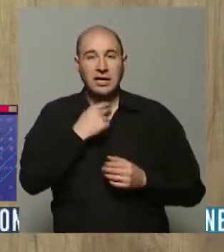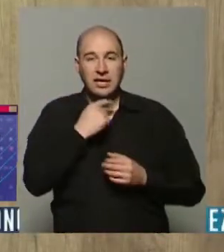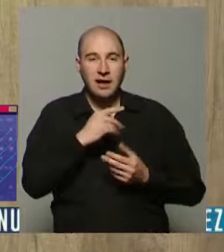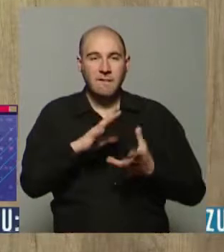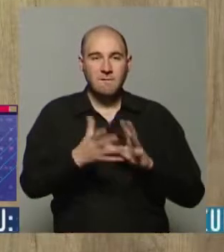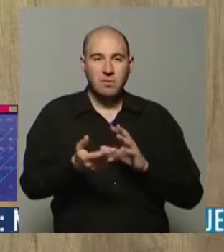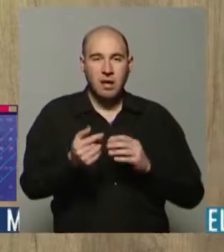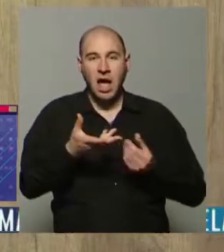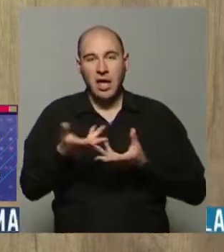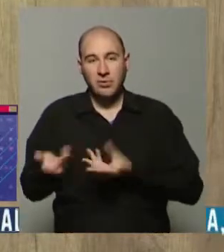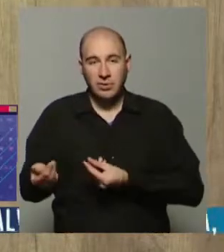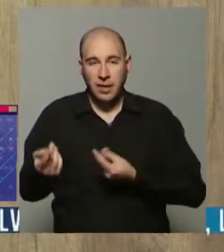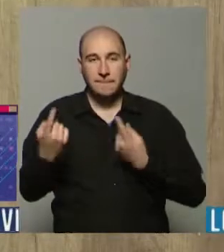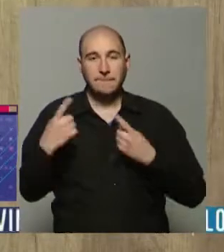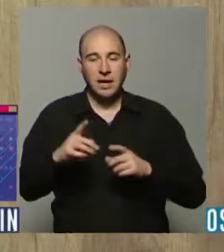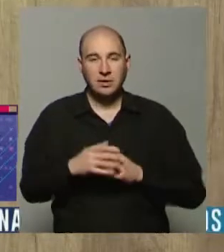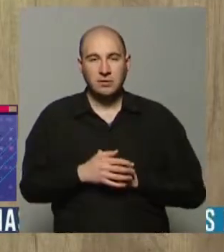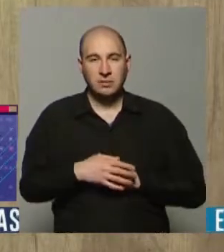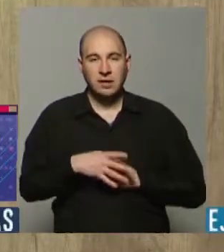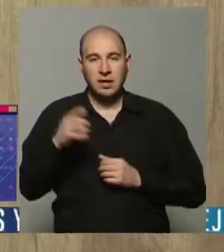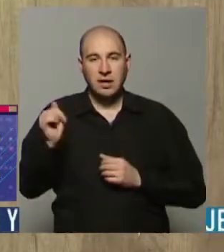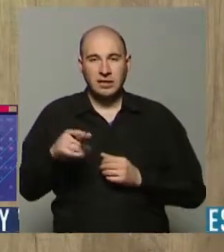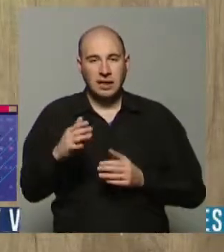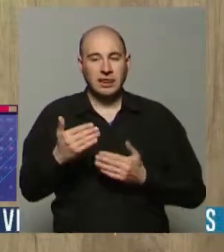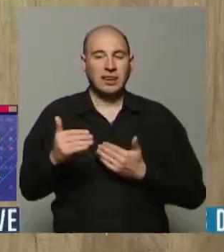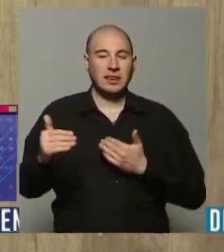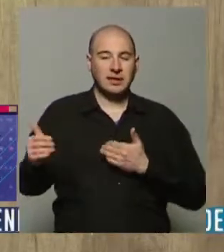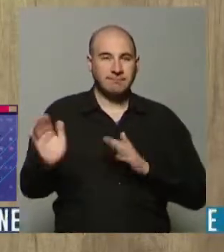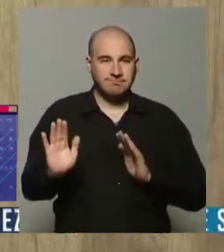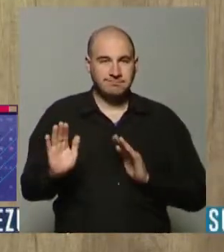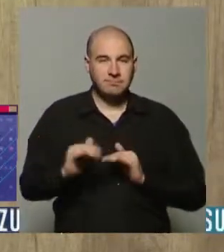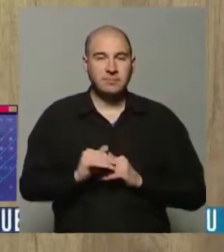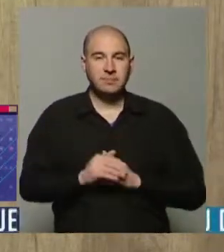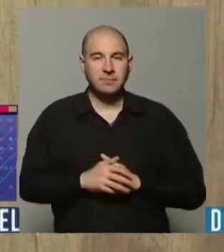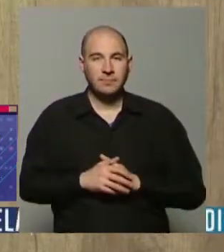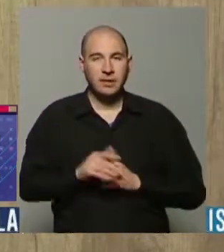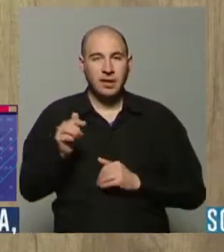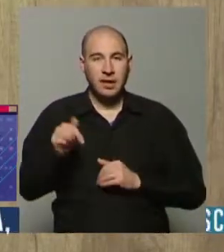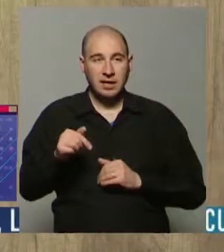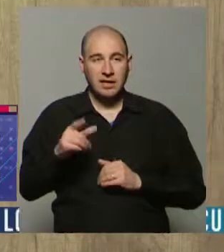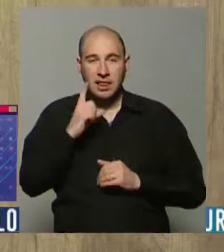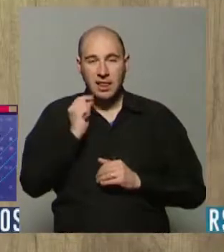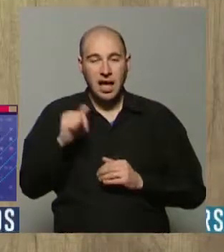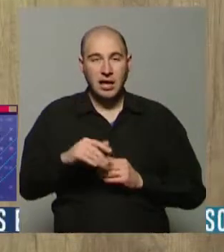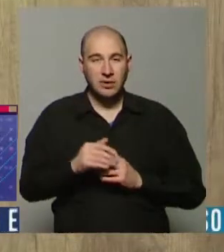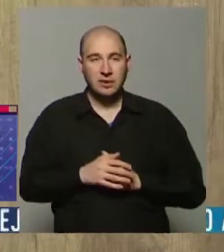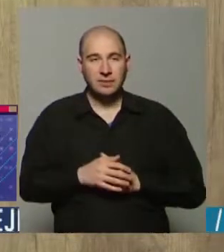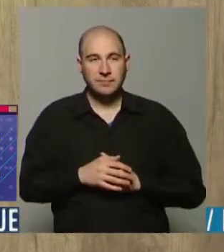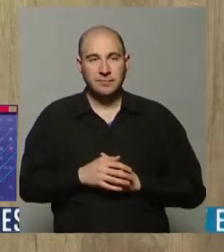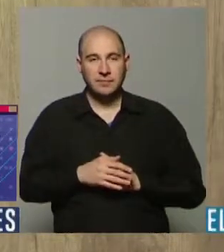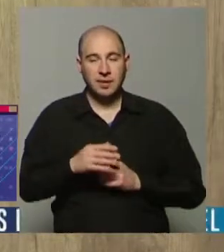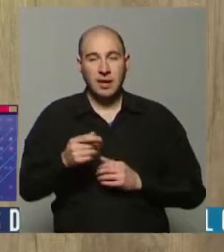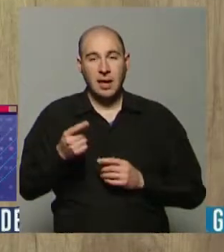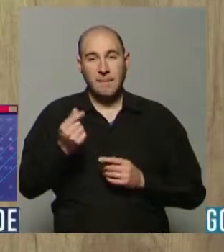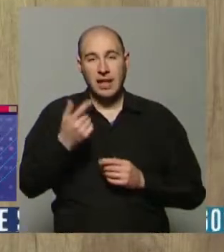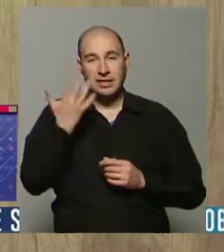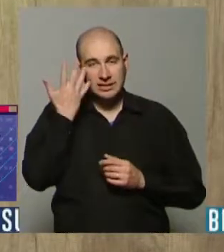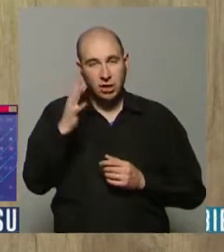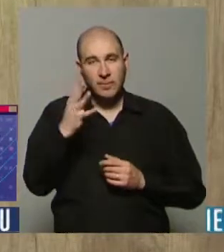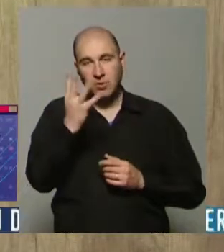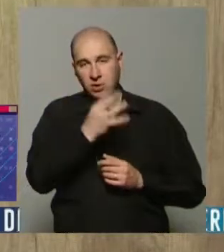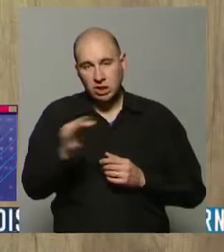nivel internacional porque consideran que la Argentina tiene todas las condiciones económicas para que la economía estalle antes de fin de año. Y esto es